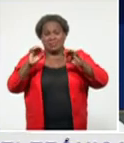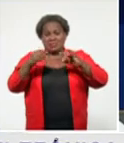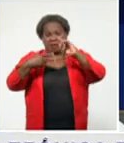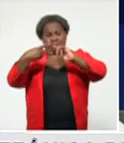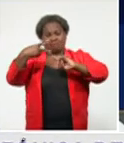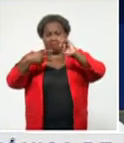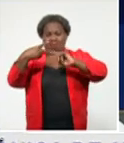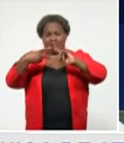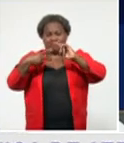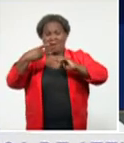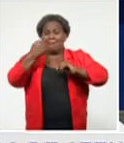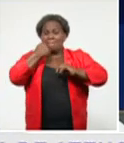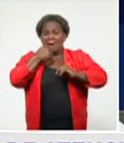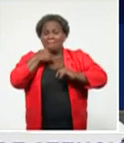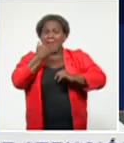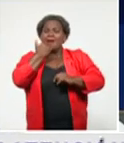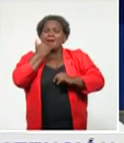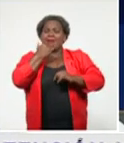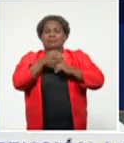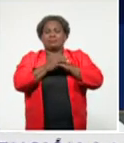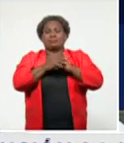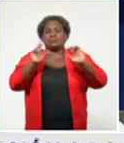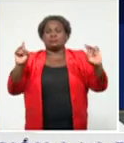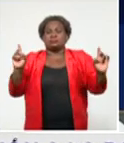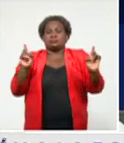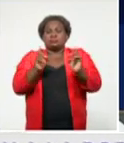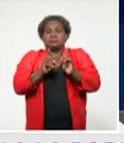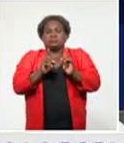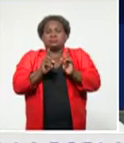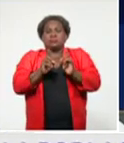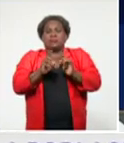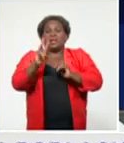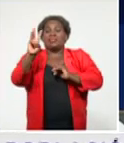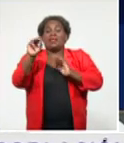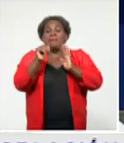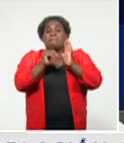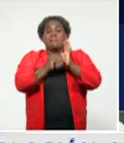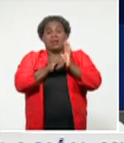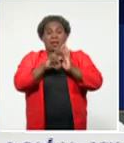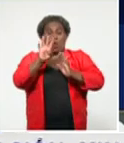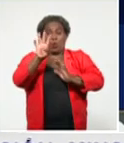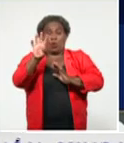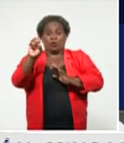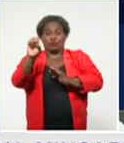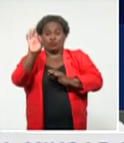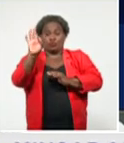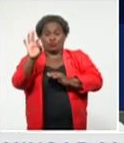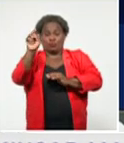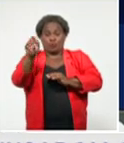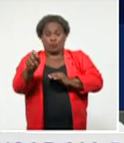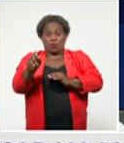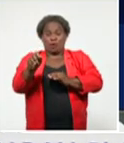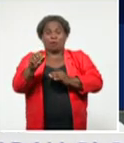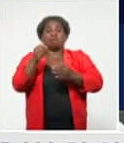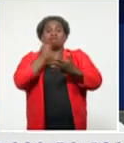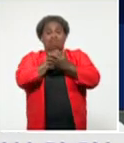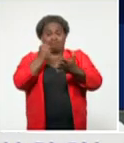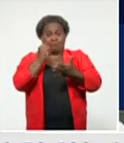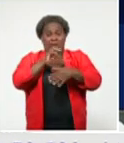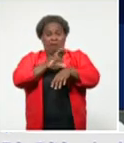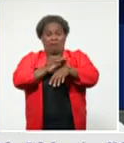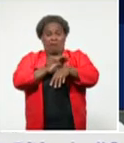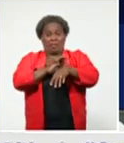En resumen, de los 3.408 pacientes diagnosticados con la enfermedad,